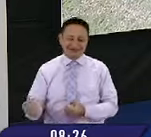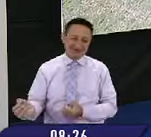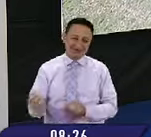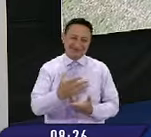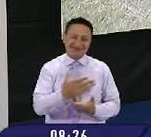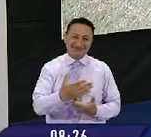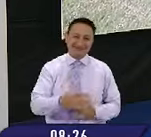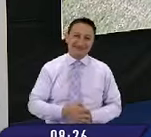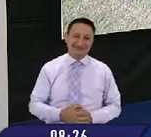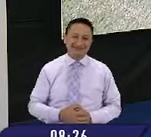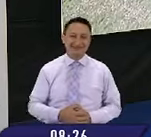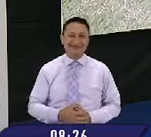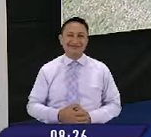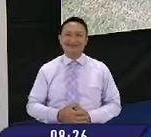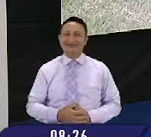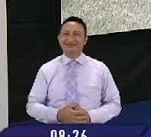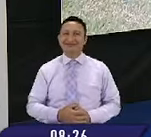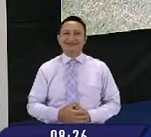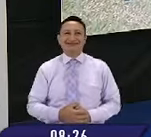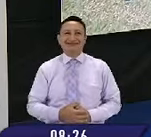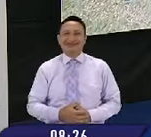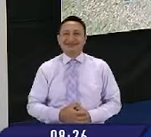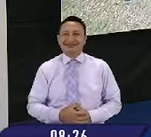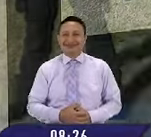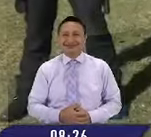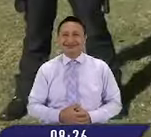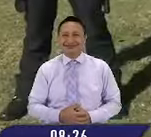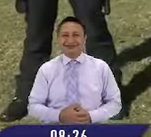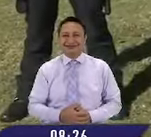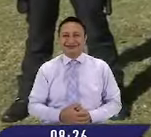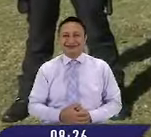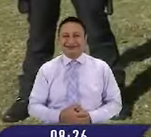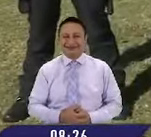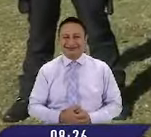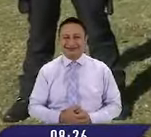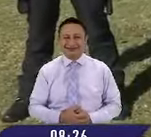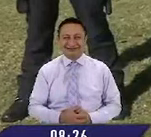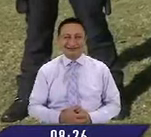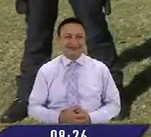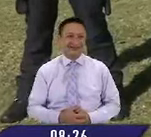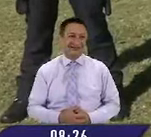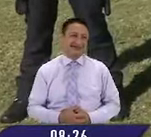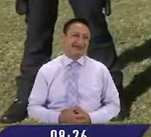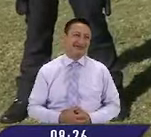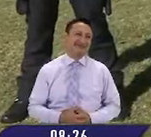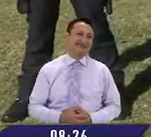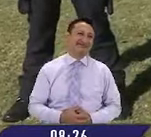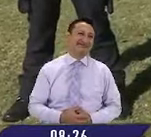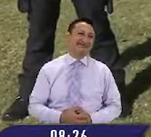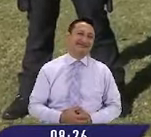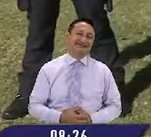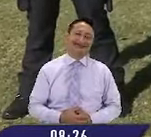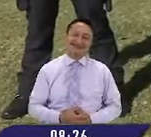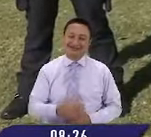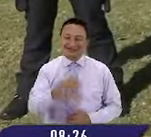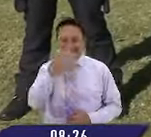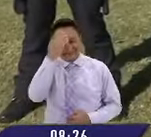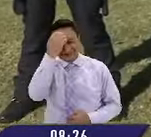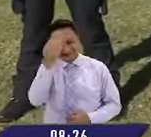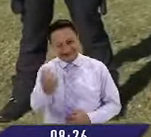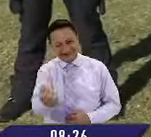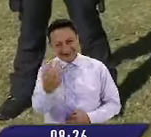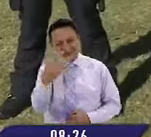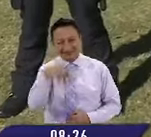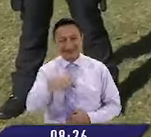Pris, buenos días. Gracias, querido Robert, amigos, buenos días. Estamos específicamente en las instalaciones del